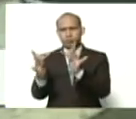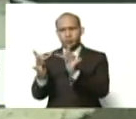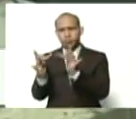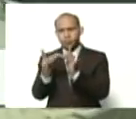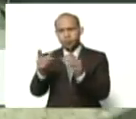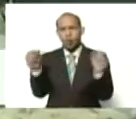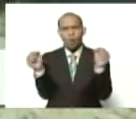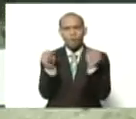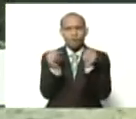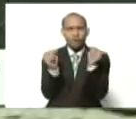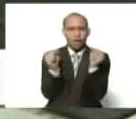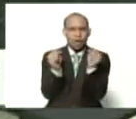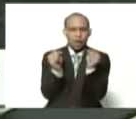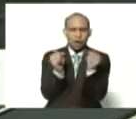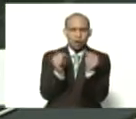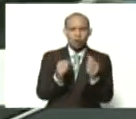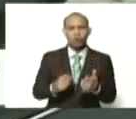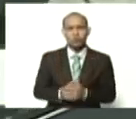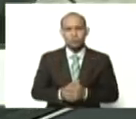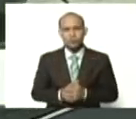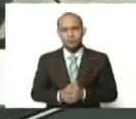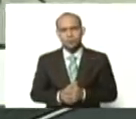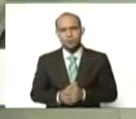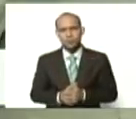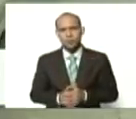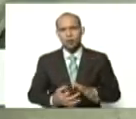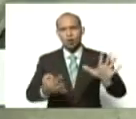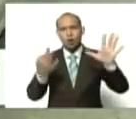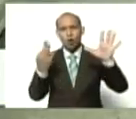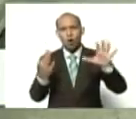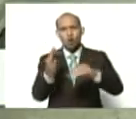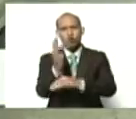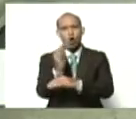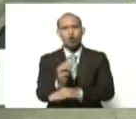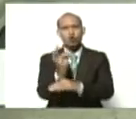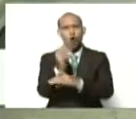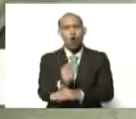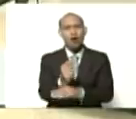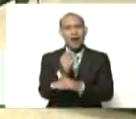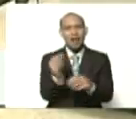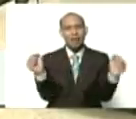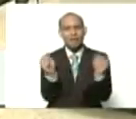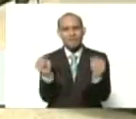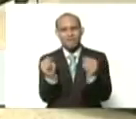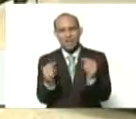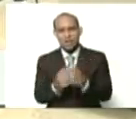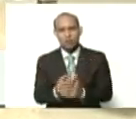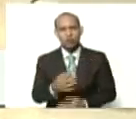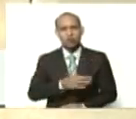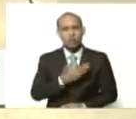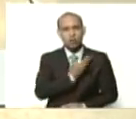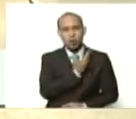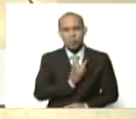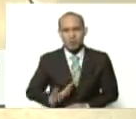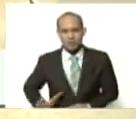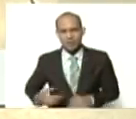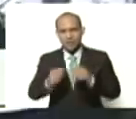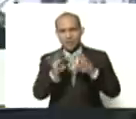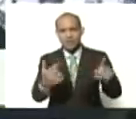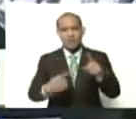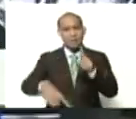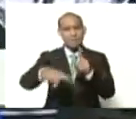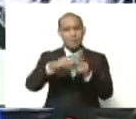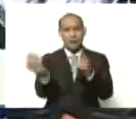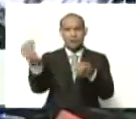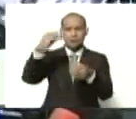da la garantía del enfriamiento de 8 toneladas de sistema de frío. Presidente, sin más que agregarle,